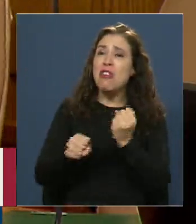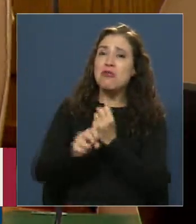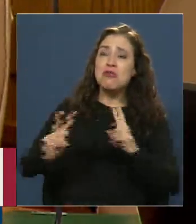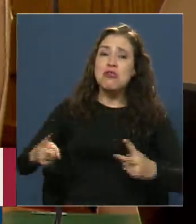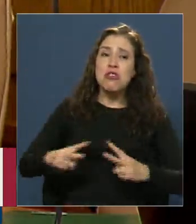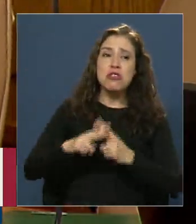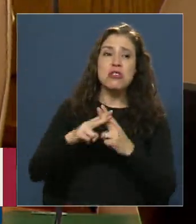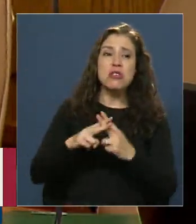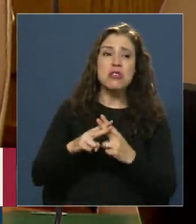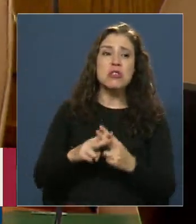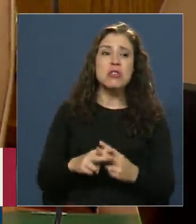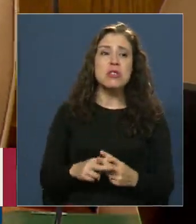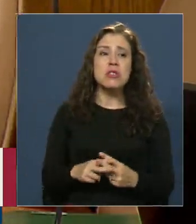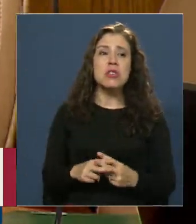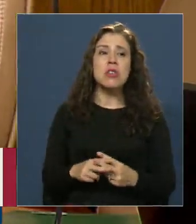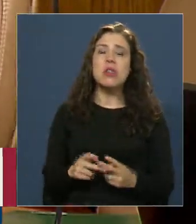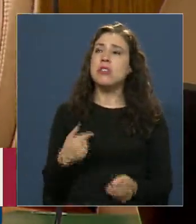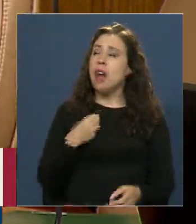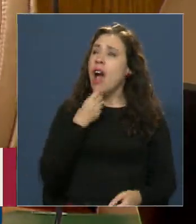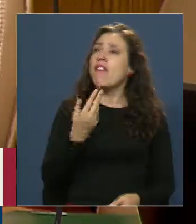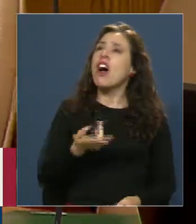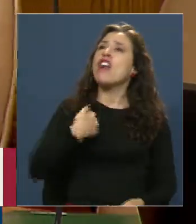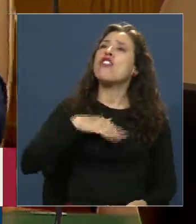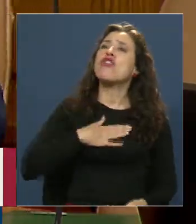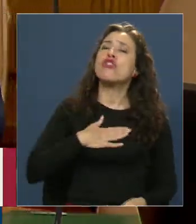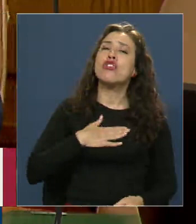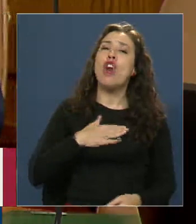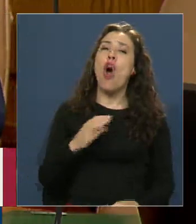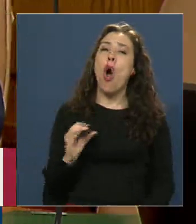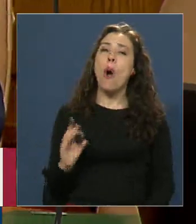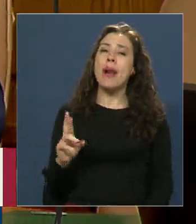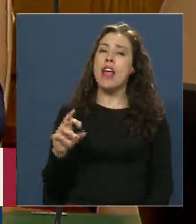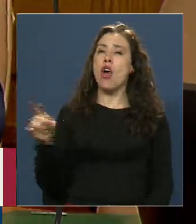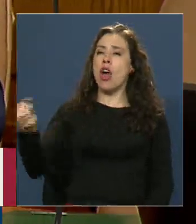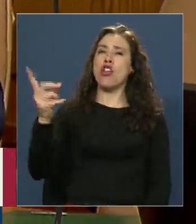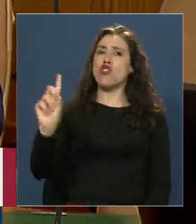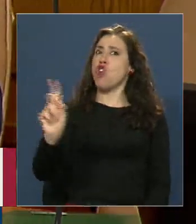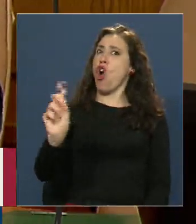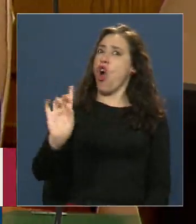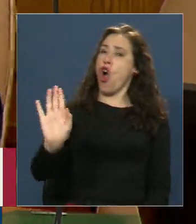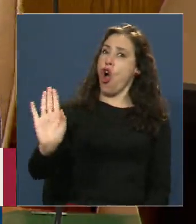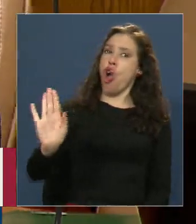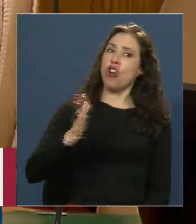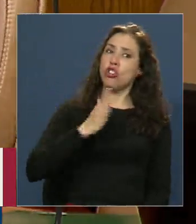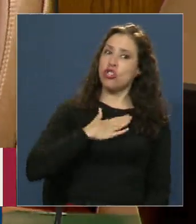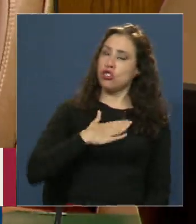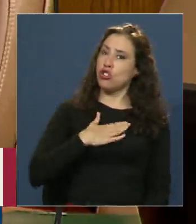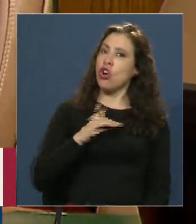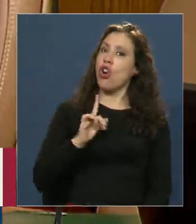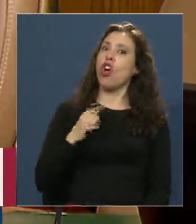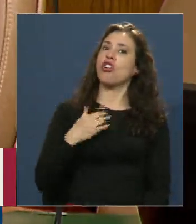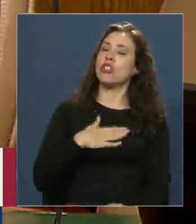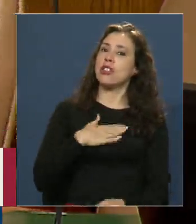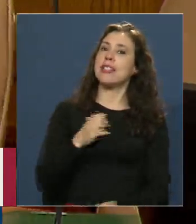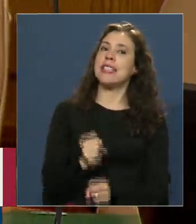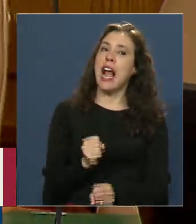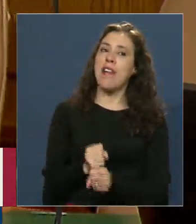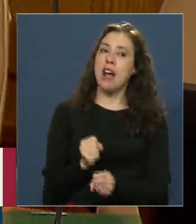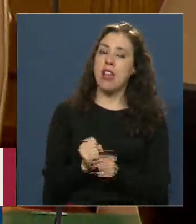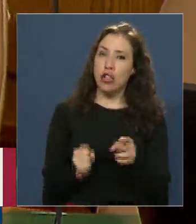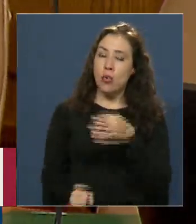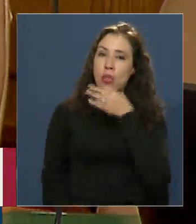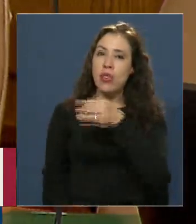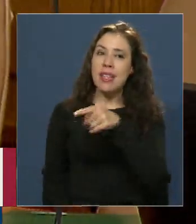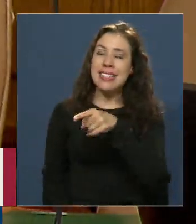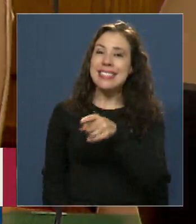clase al cual pertenezco, y hoy día le decimos, oye, nosotros los obreros, no, compañero. Yo soy un trabajador. Y si tú le dices